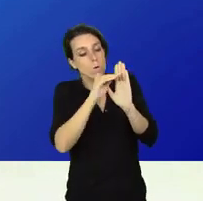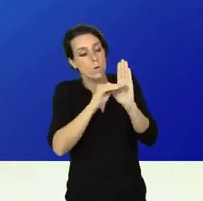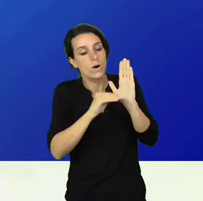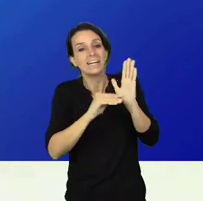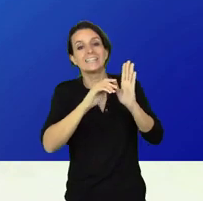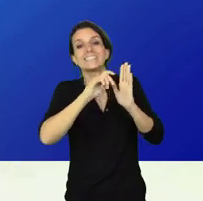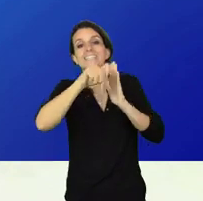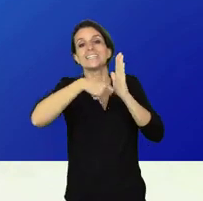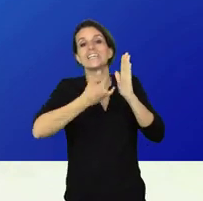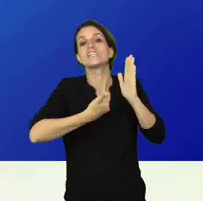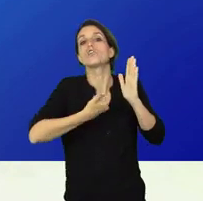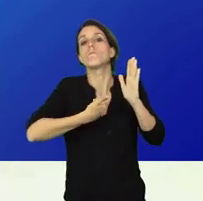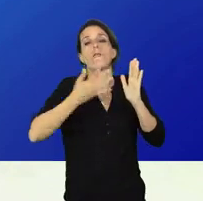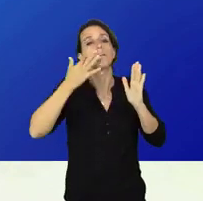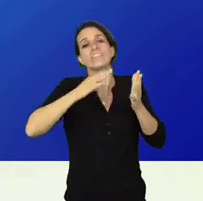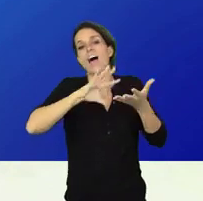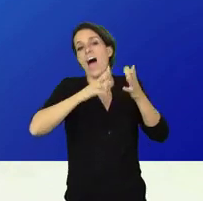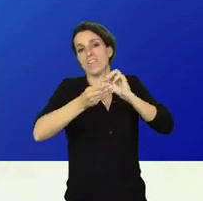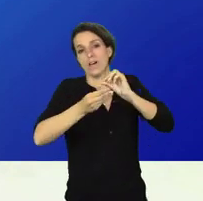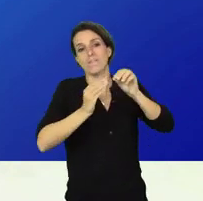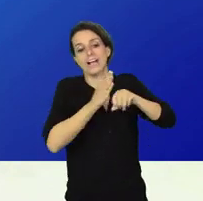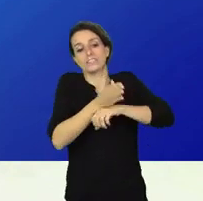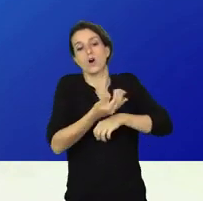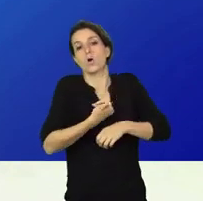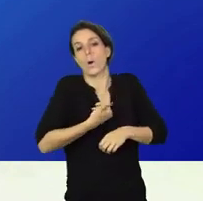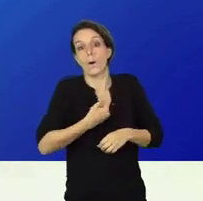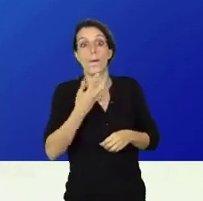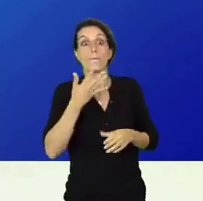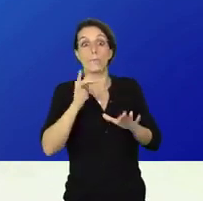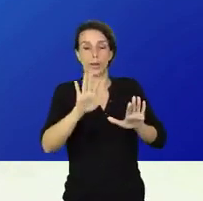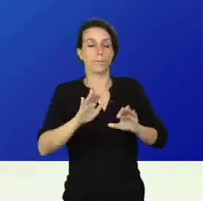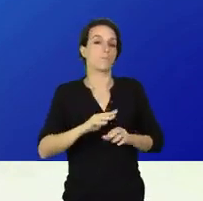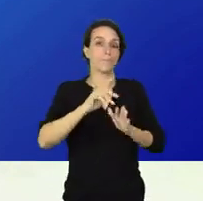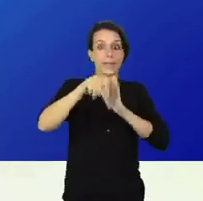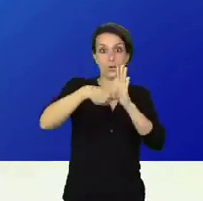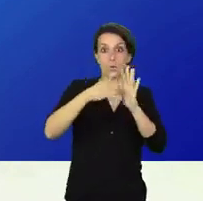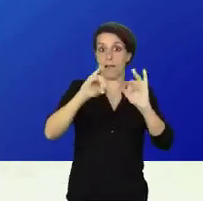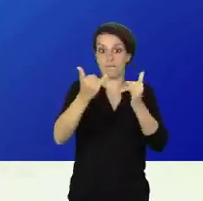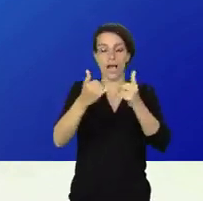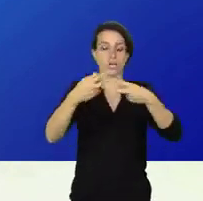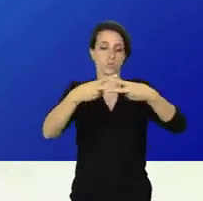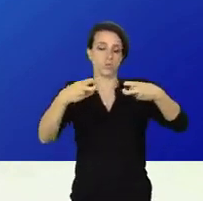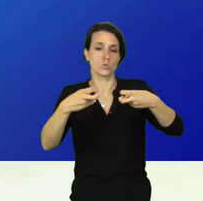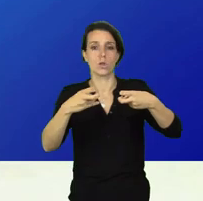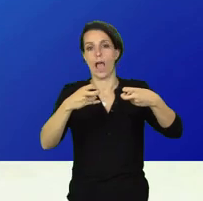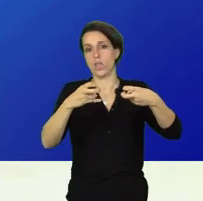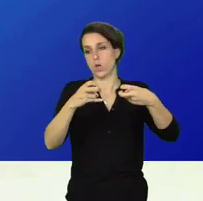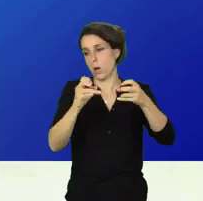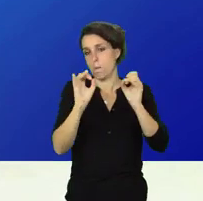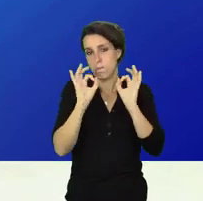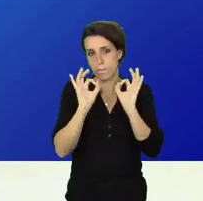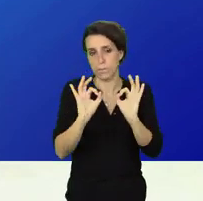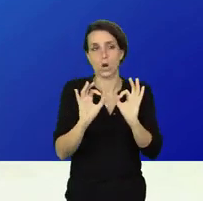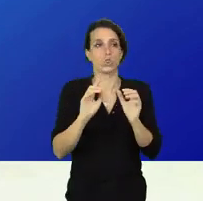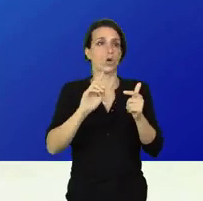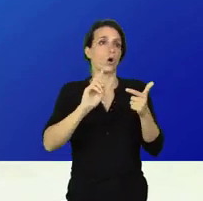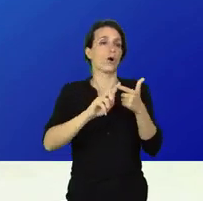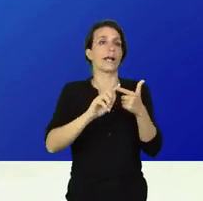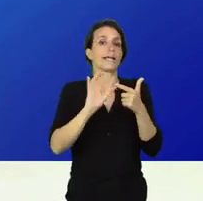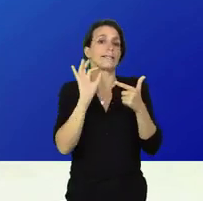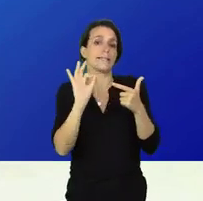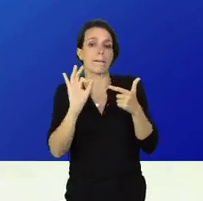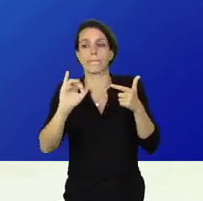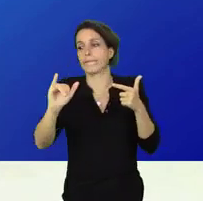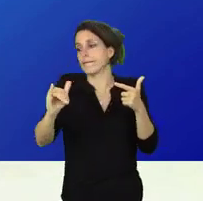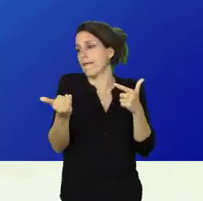la accesibilidad en cine, es decir, que una vez que el audioscriptor hizo un guión, una vez que el subtitulador hizo sus subtítulos, una